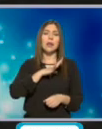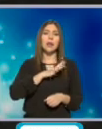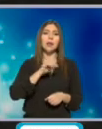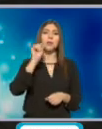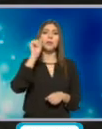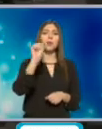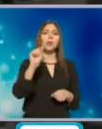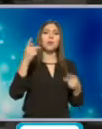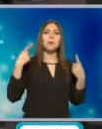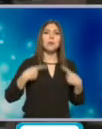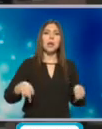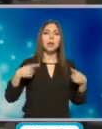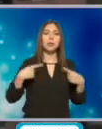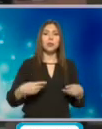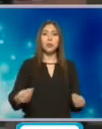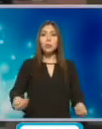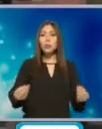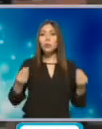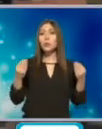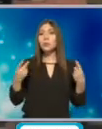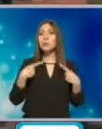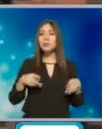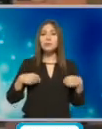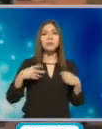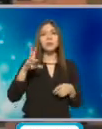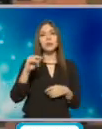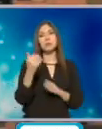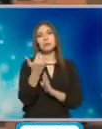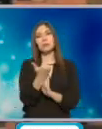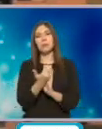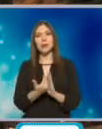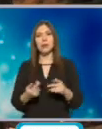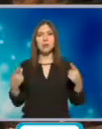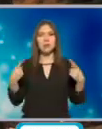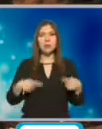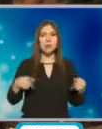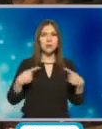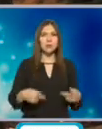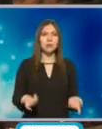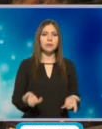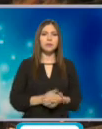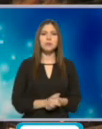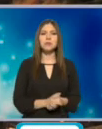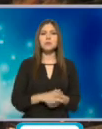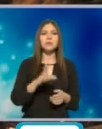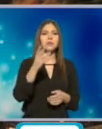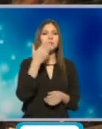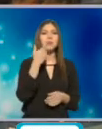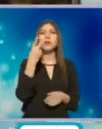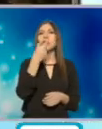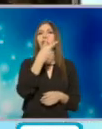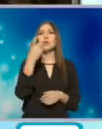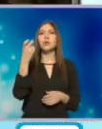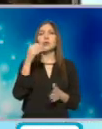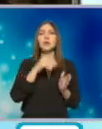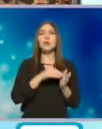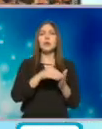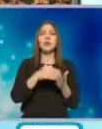pocos habitantes. Éramos menos. Vamos a decir, no llegaba ni a 200 millones. Hoy